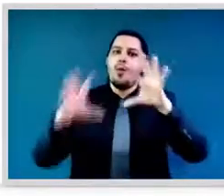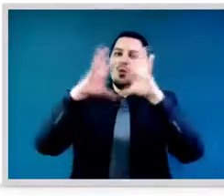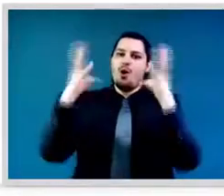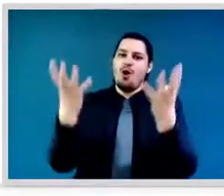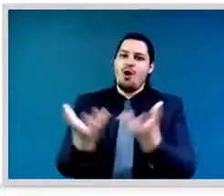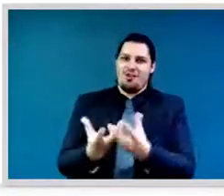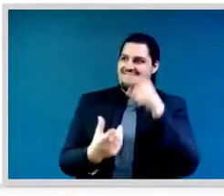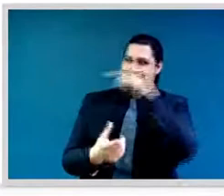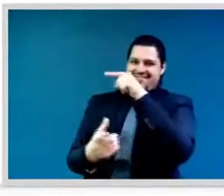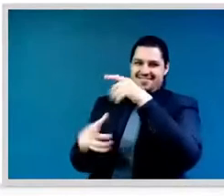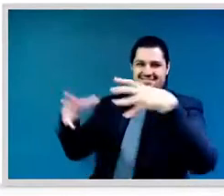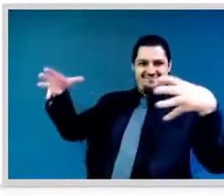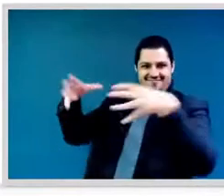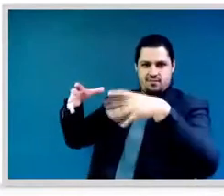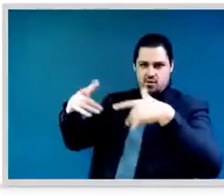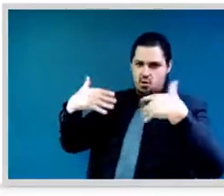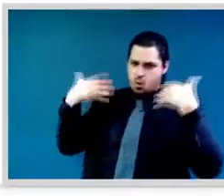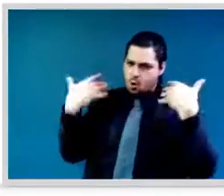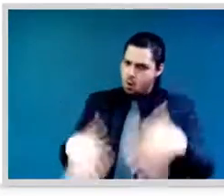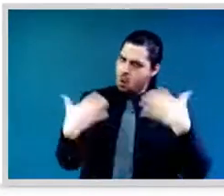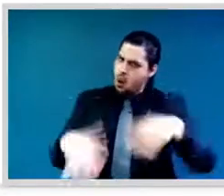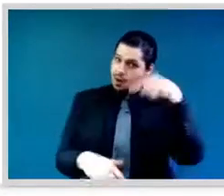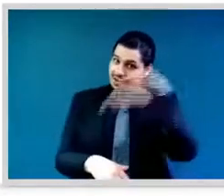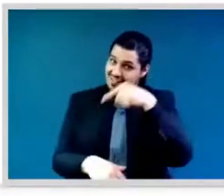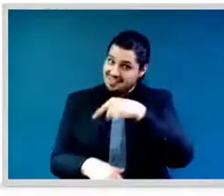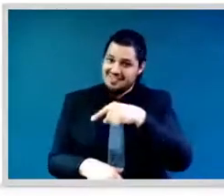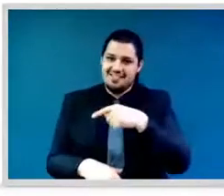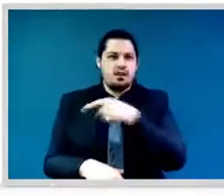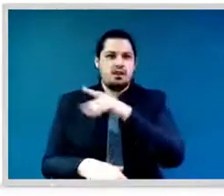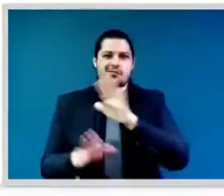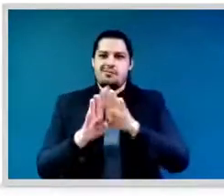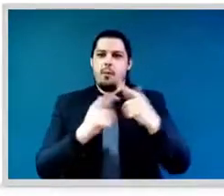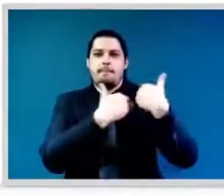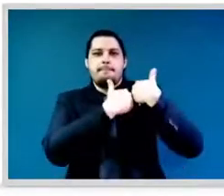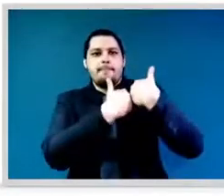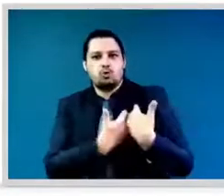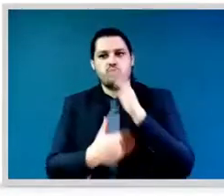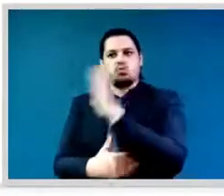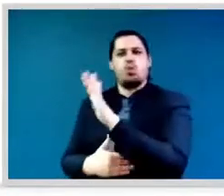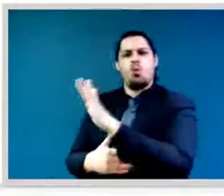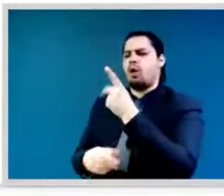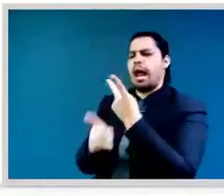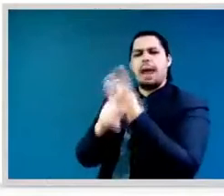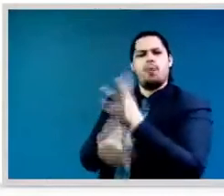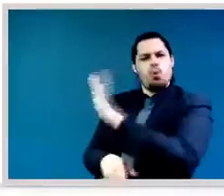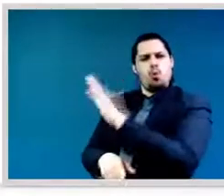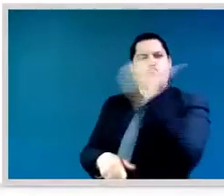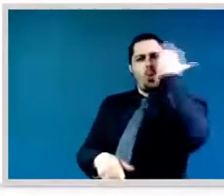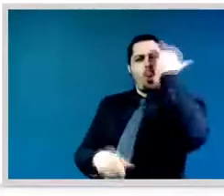las que tienen a su cargo los cuidados, como ha quedado visto notoriamente en estos tiempos.